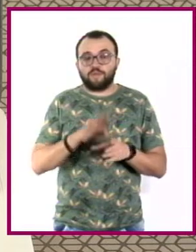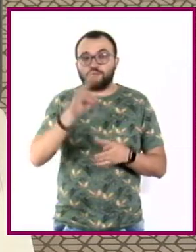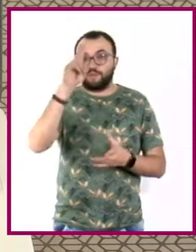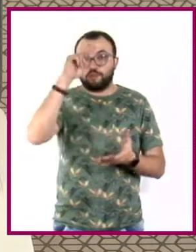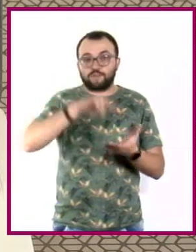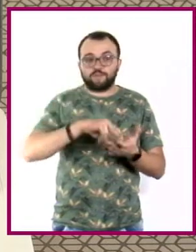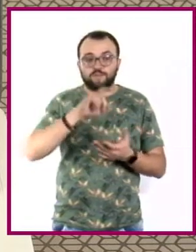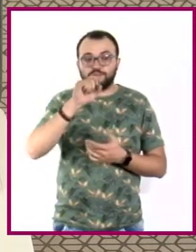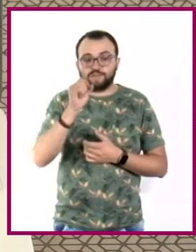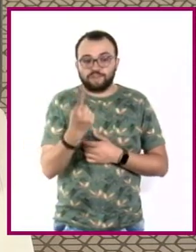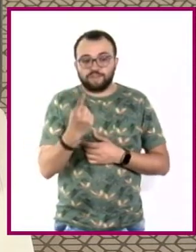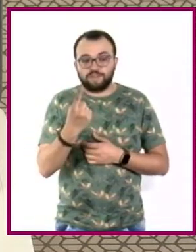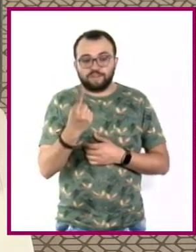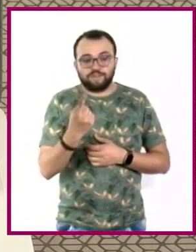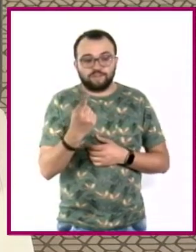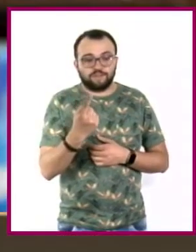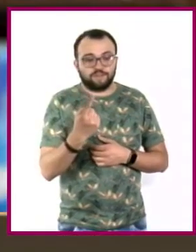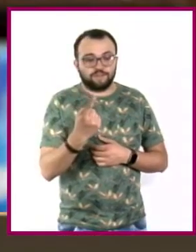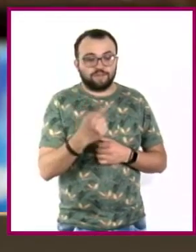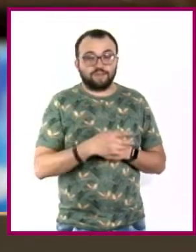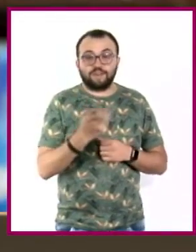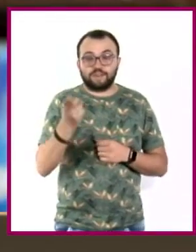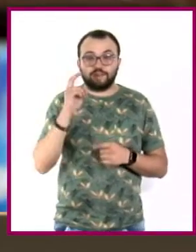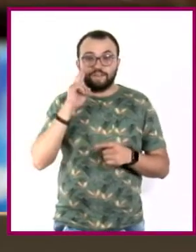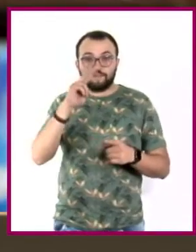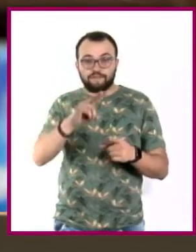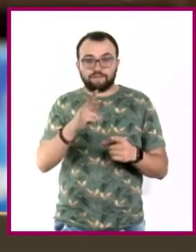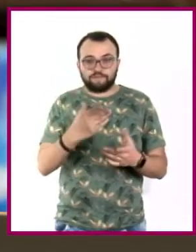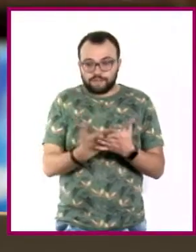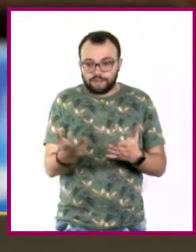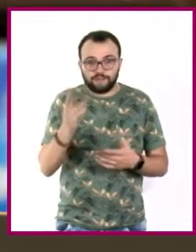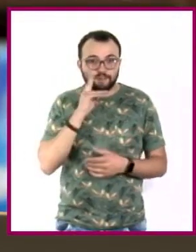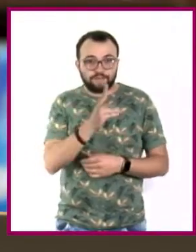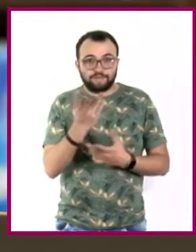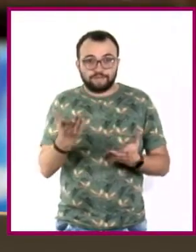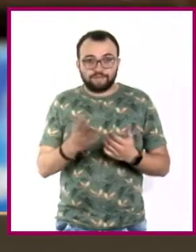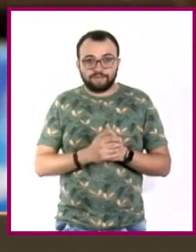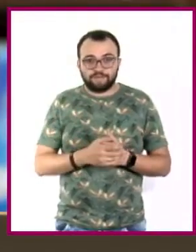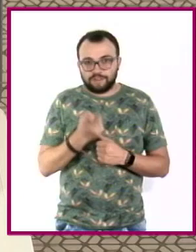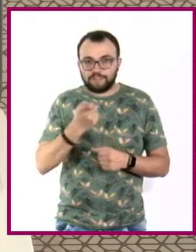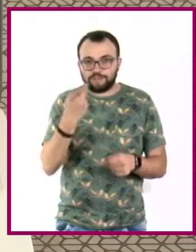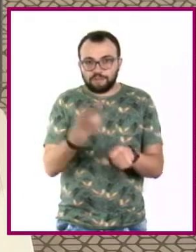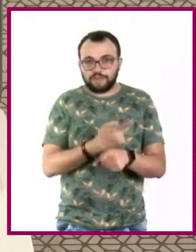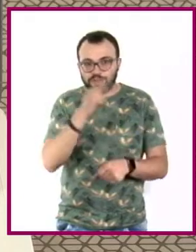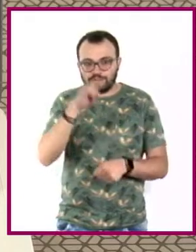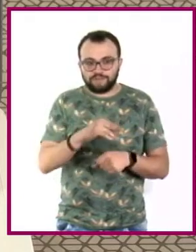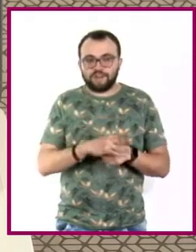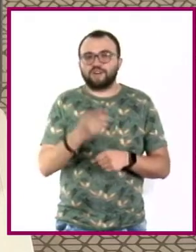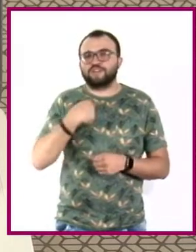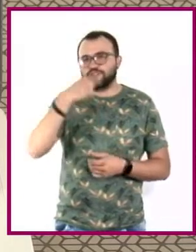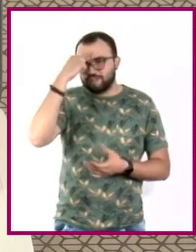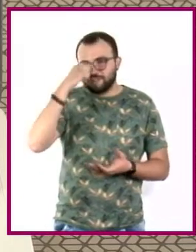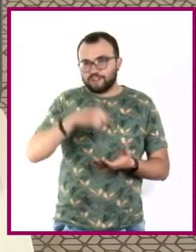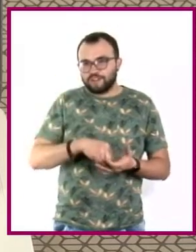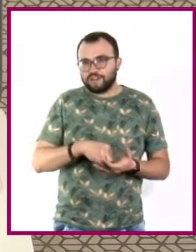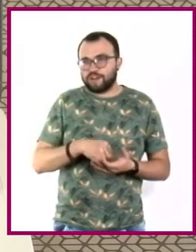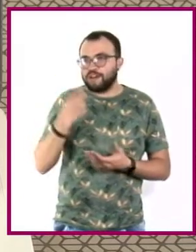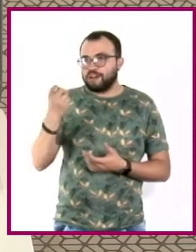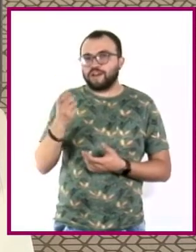2021. Él vio este parámetro y aquí está. Lo que sí es que no creo que él haya visto, por